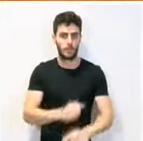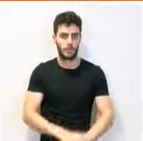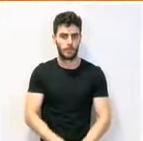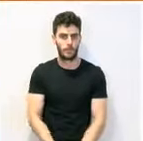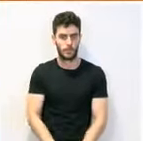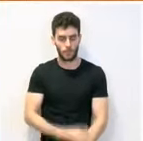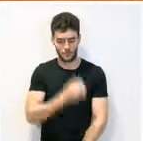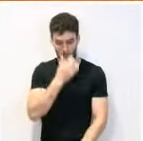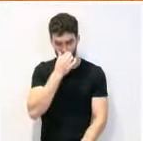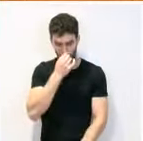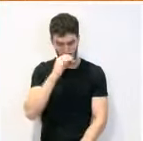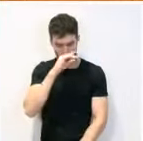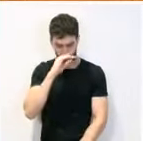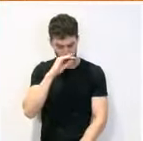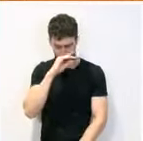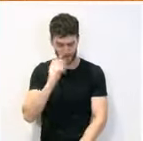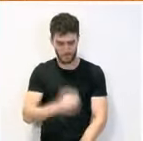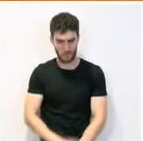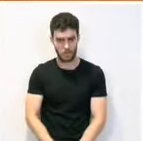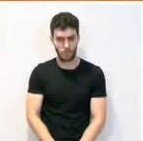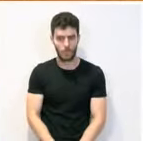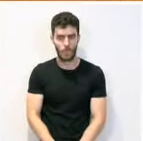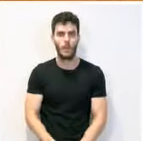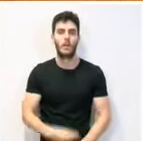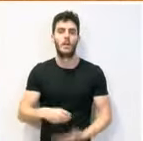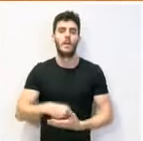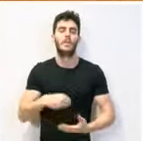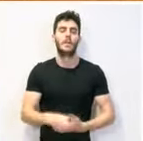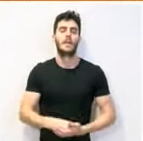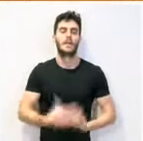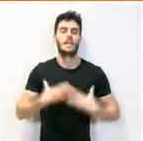La Rioja. Incorporar la salud bucodental en la cartera